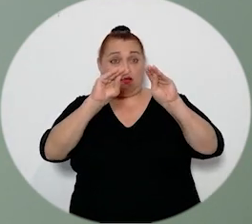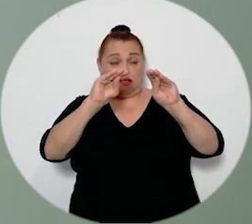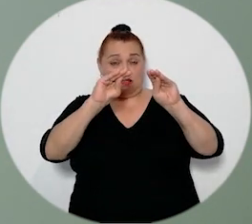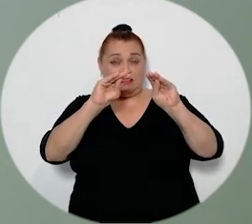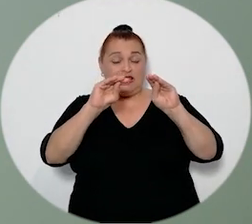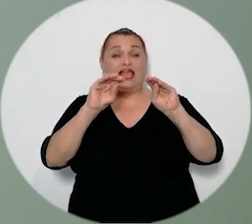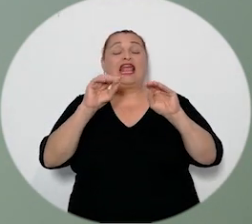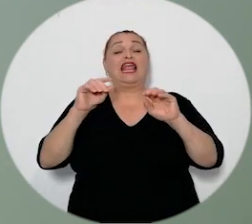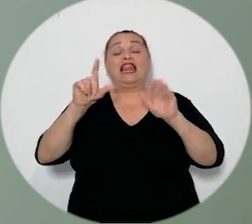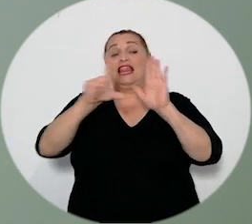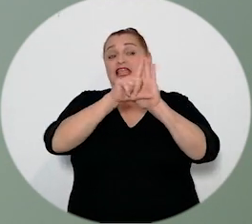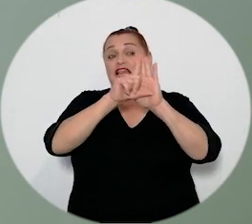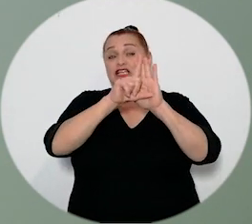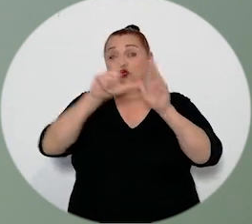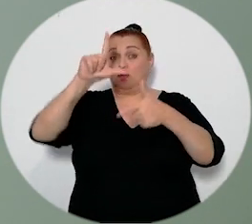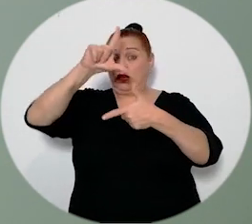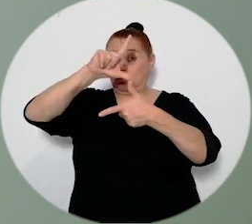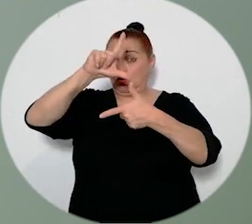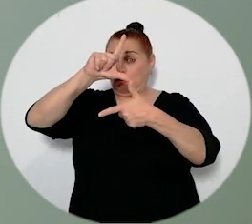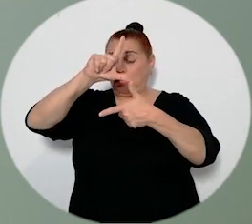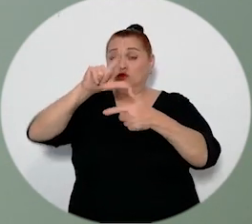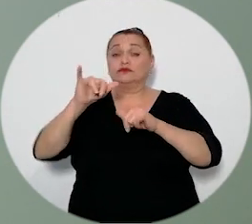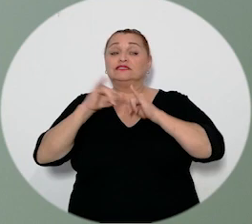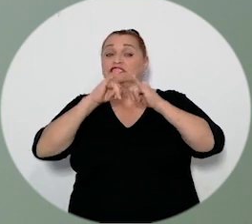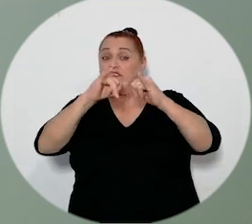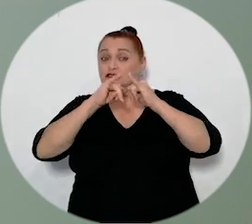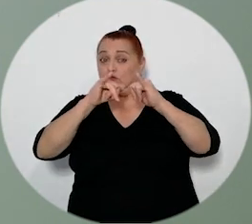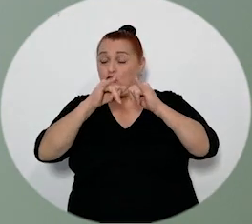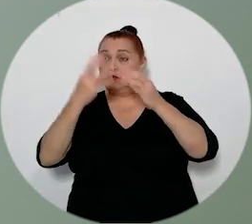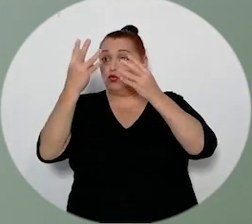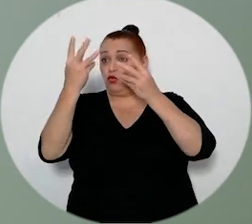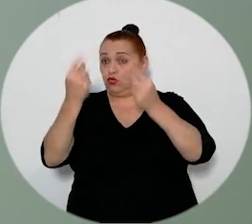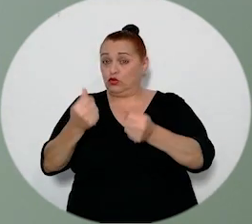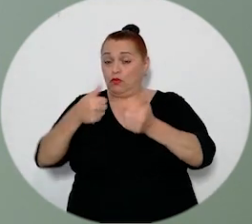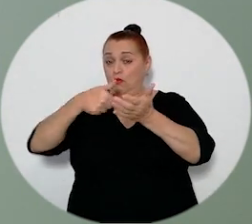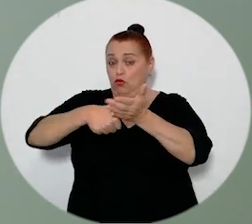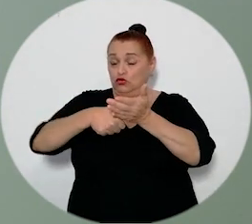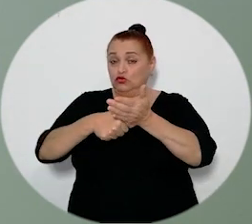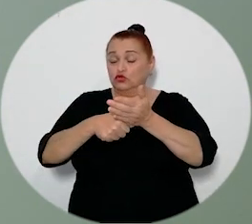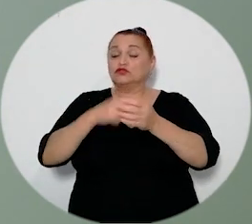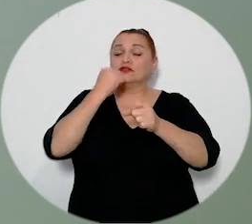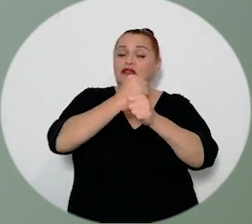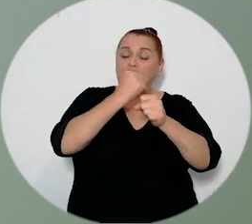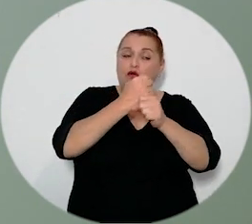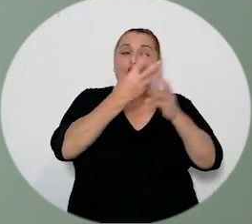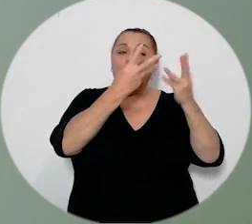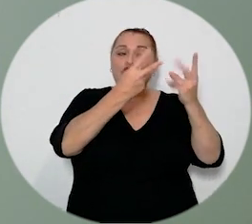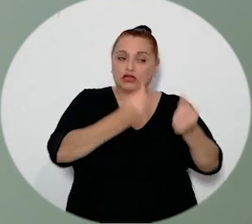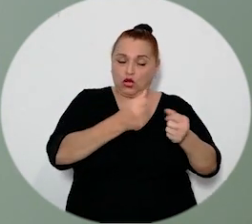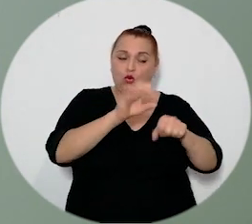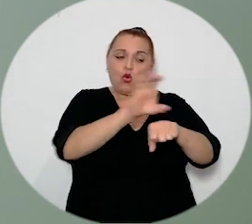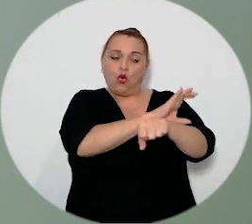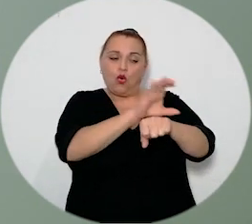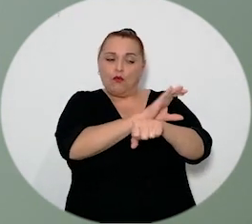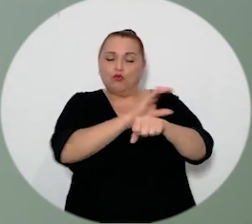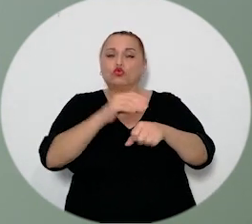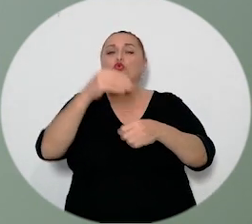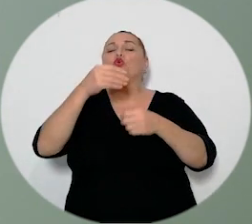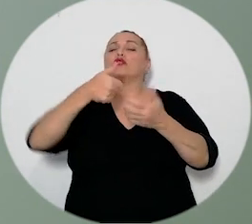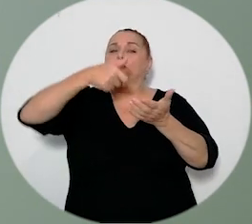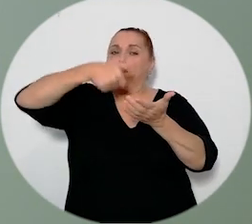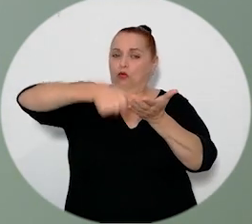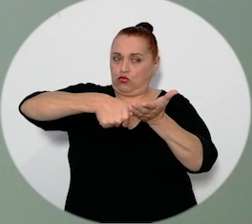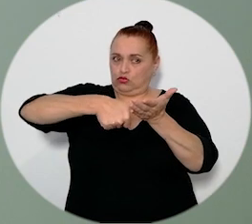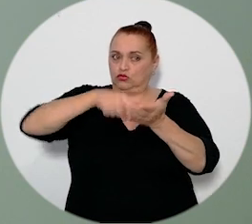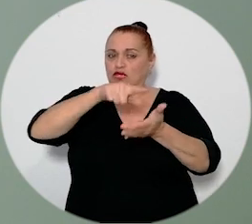legislaciones latinoamericanas de tener como sinónimos al escrutinio de los votos y las labores de conteo y cómputo de sufragios. Esto es